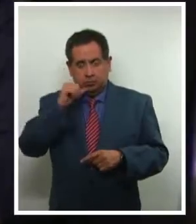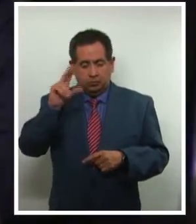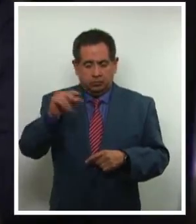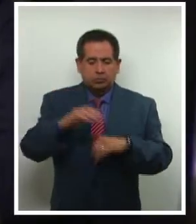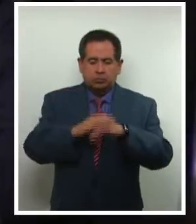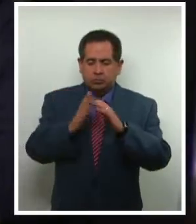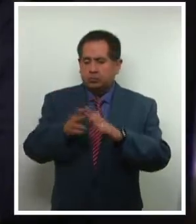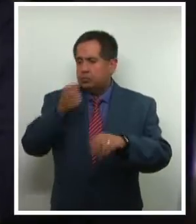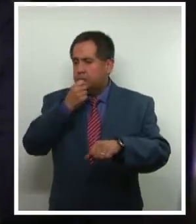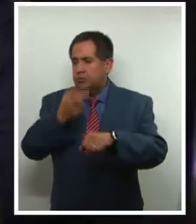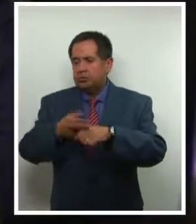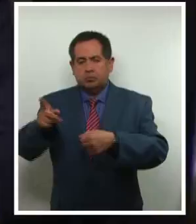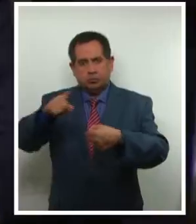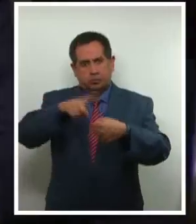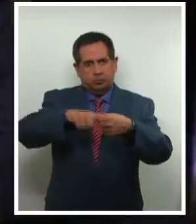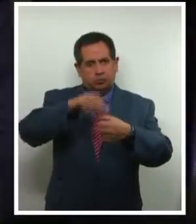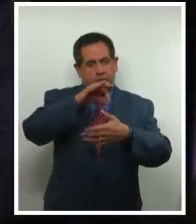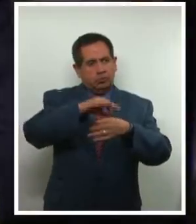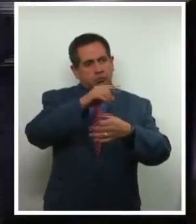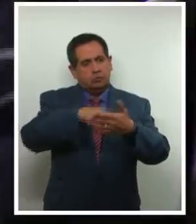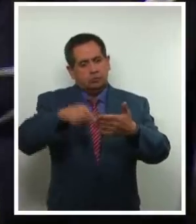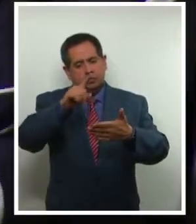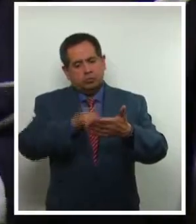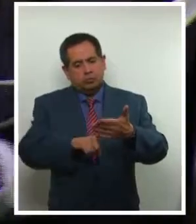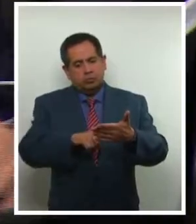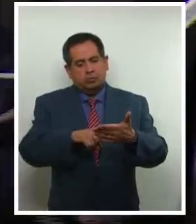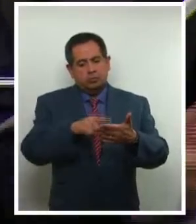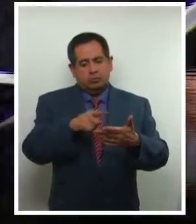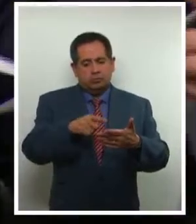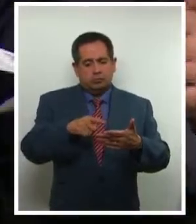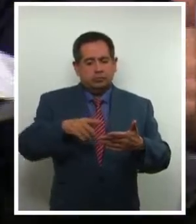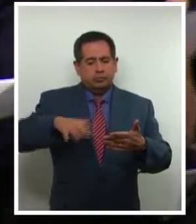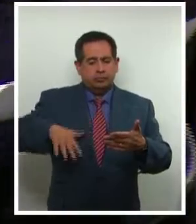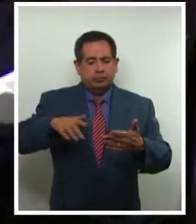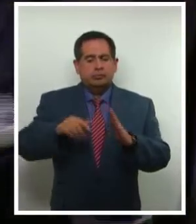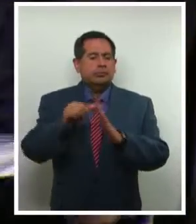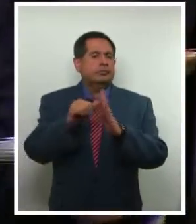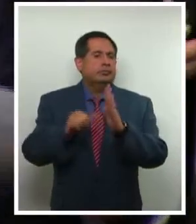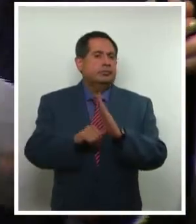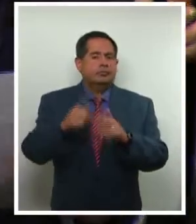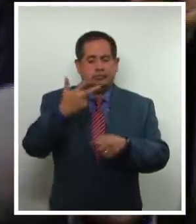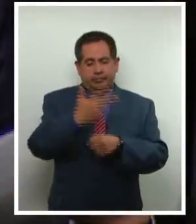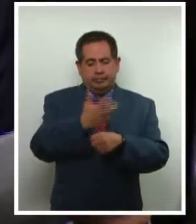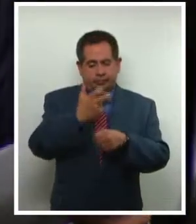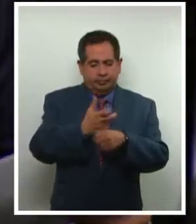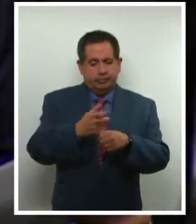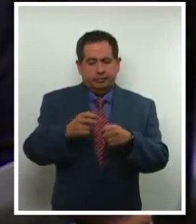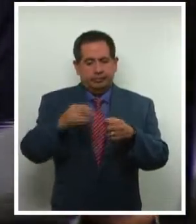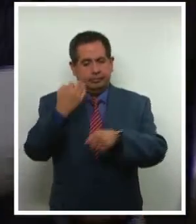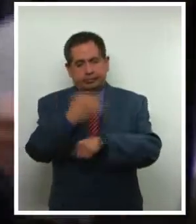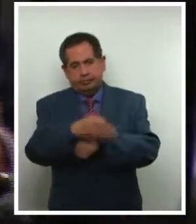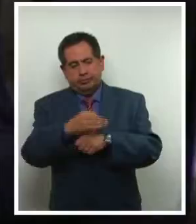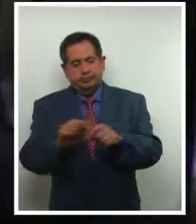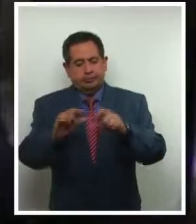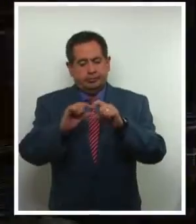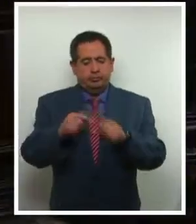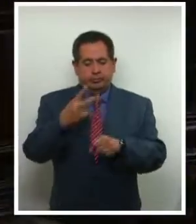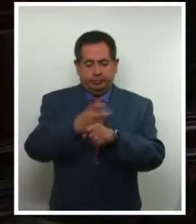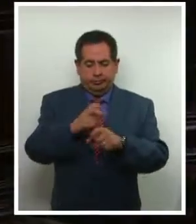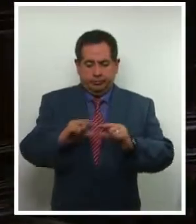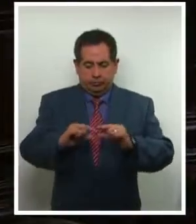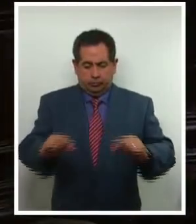la Secretaría a recoger la votación nominal del artículo octavo transitorio, párrafo